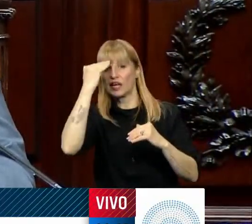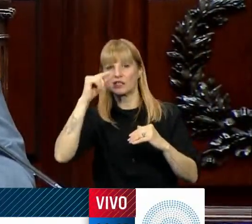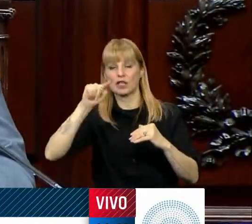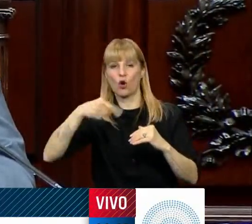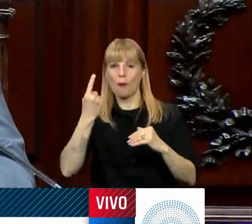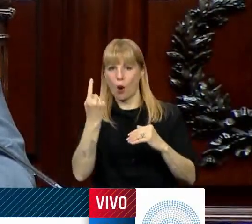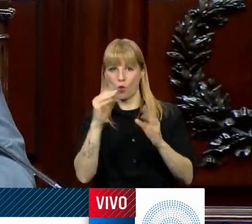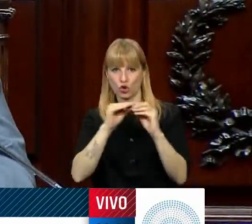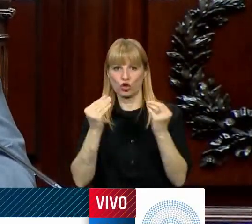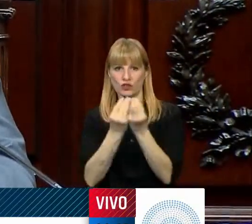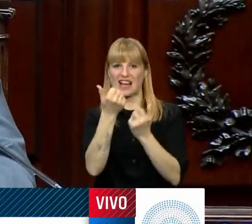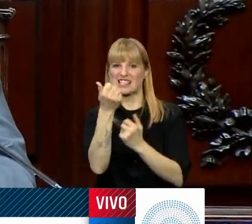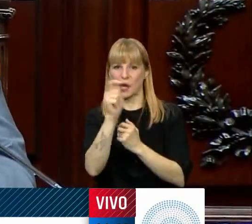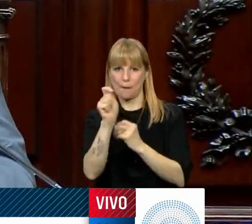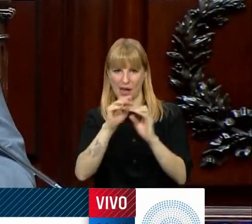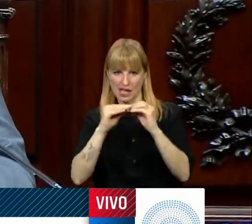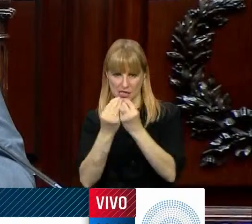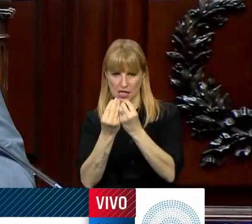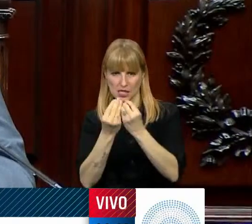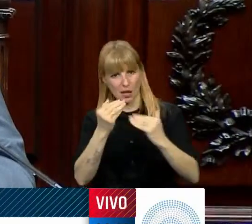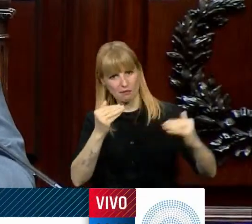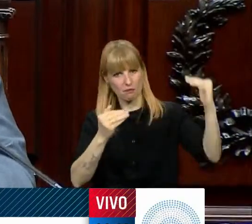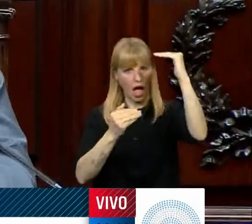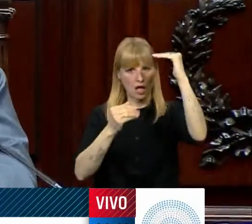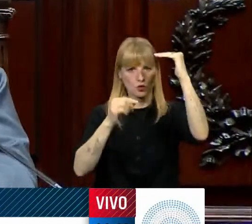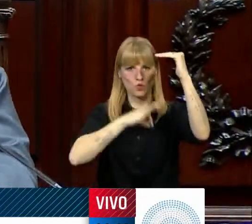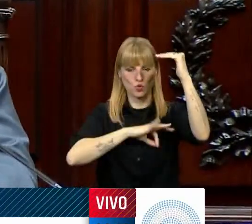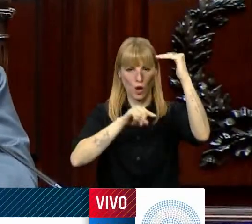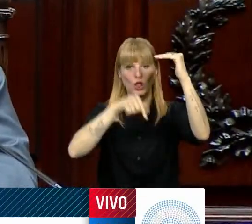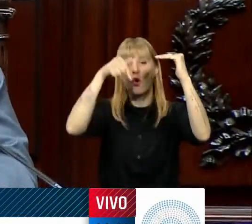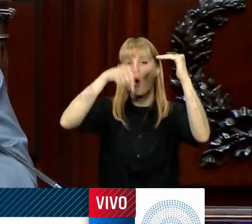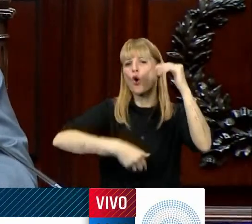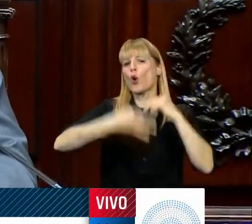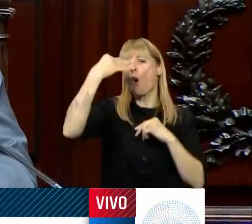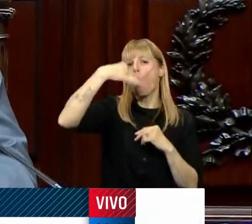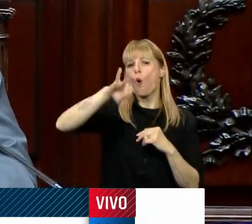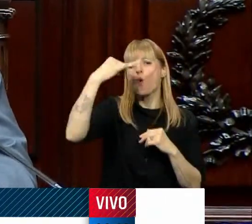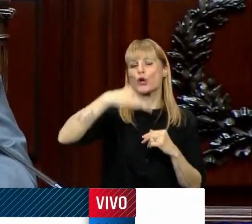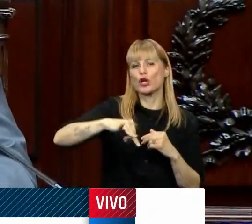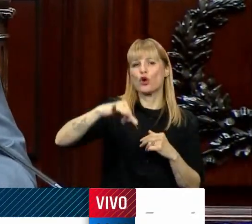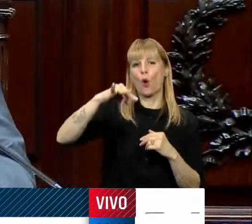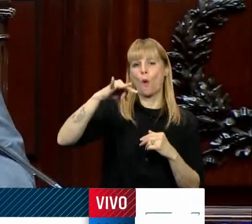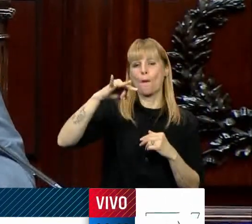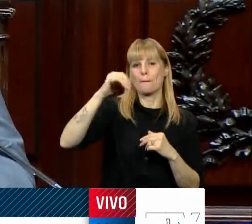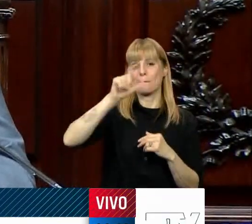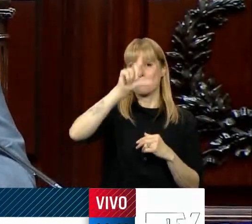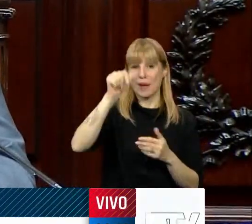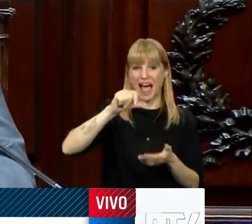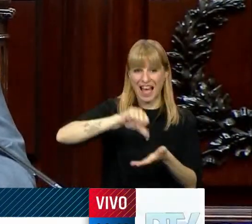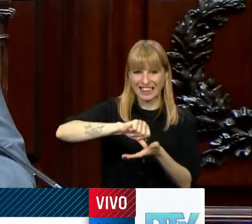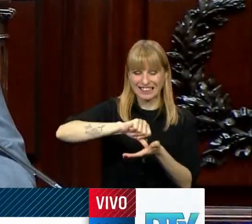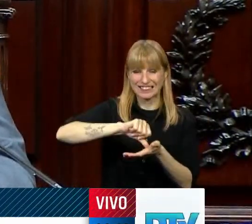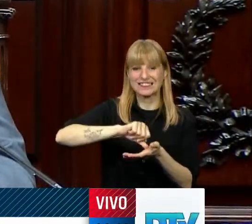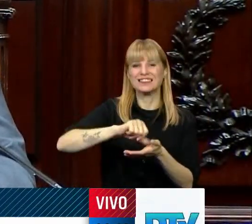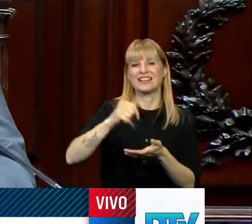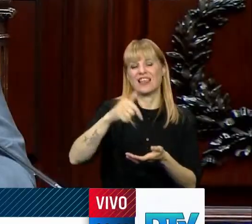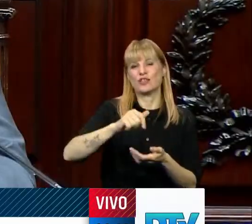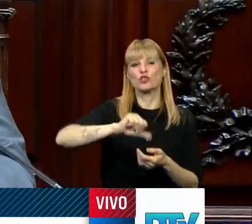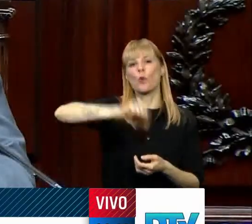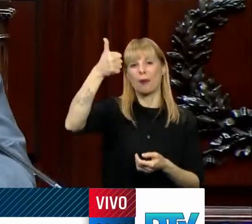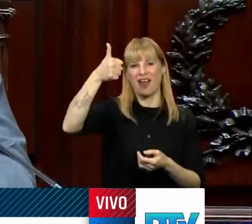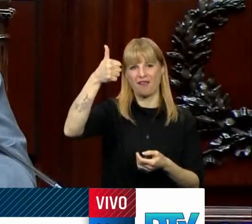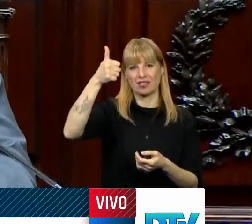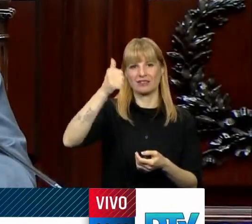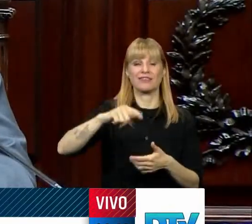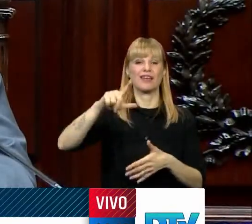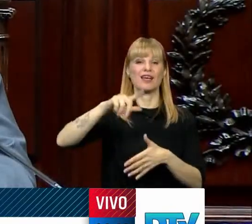15,1%. Hoy somos el único país de Sudamérica con superávit fiscal y